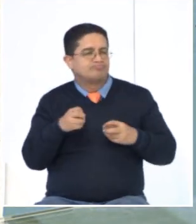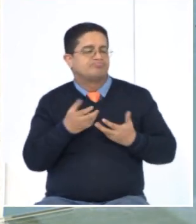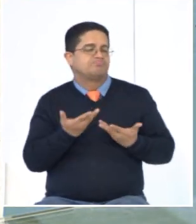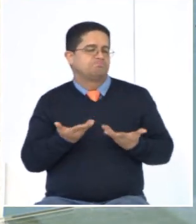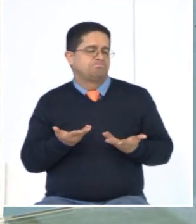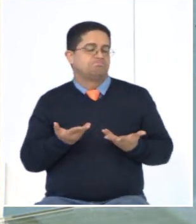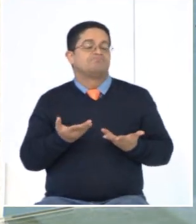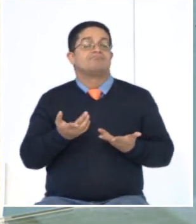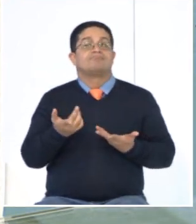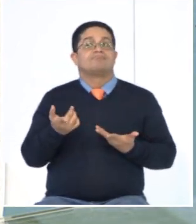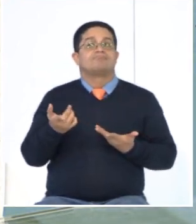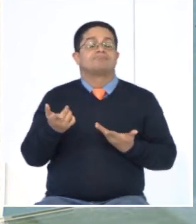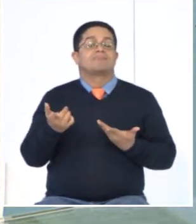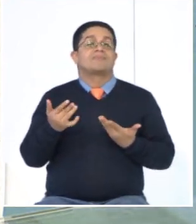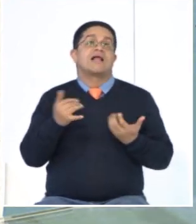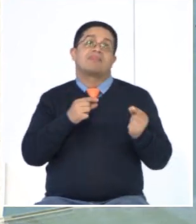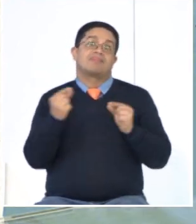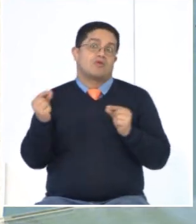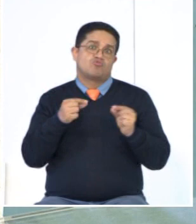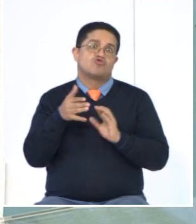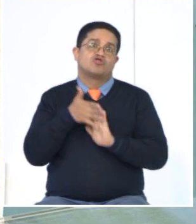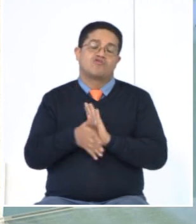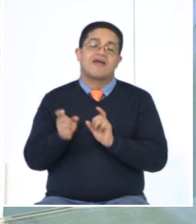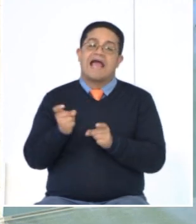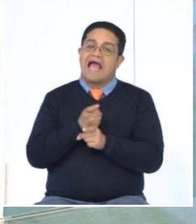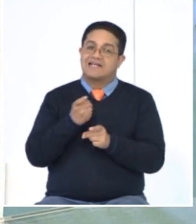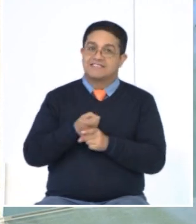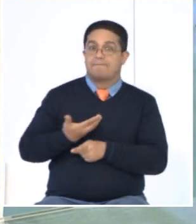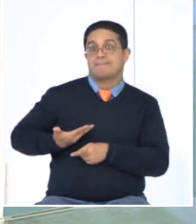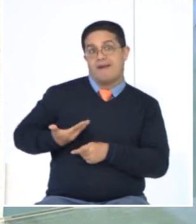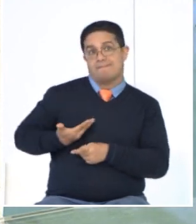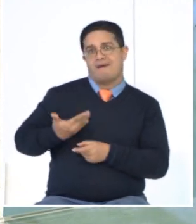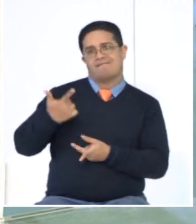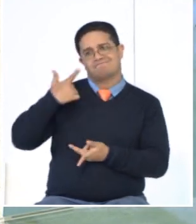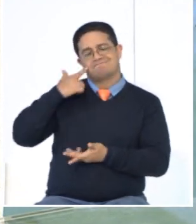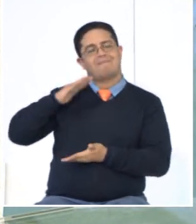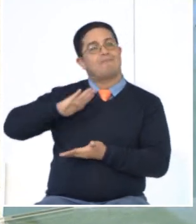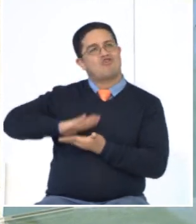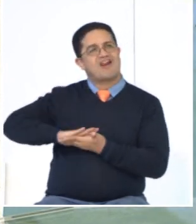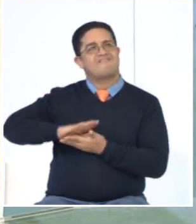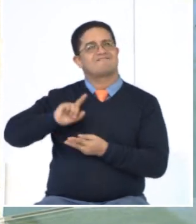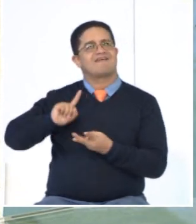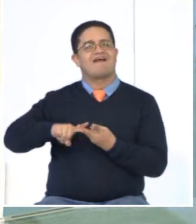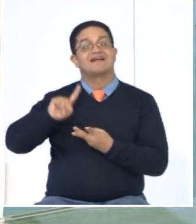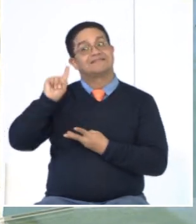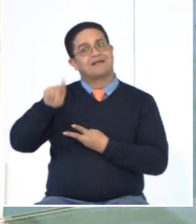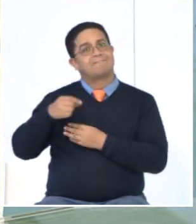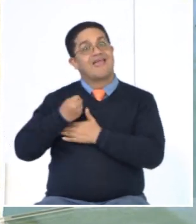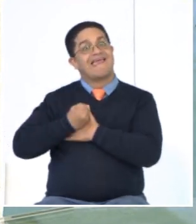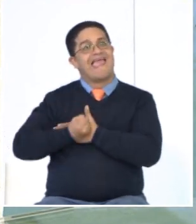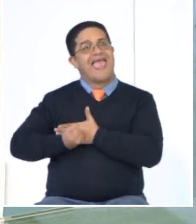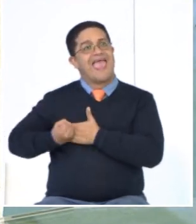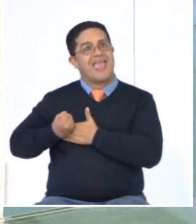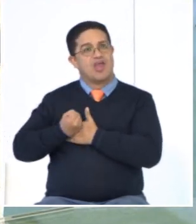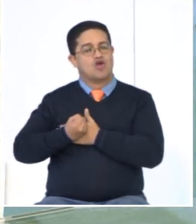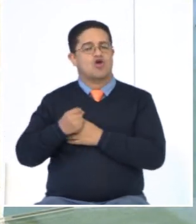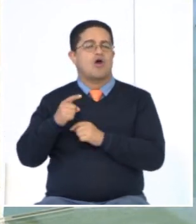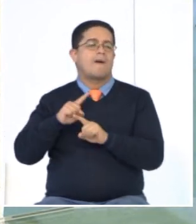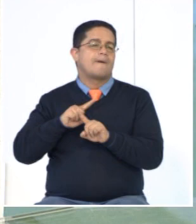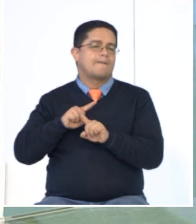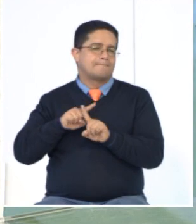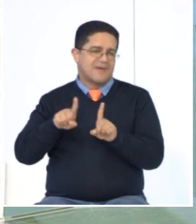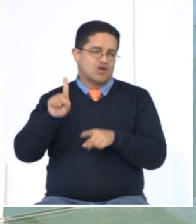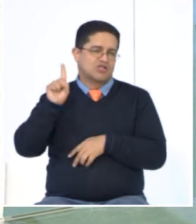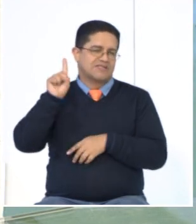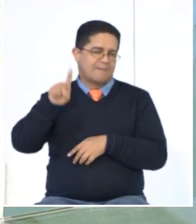estamos conversando sobre el cáncer de mama y hablábamos de la mamografía y también del eco mamario, pero también otros estudios se